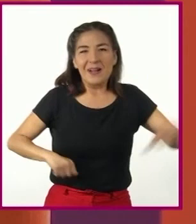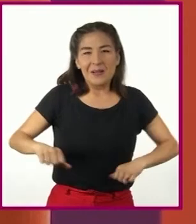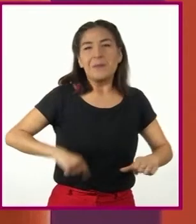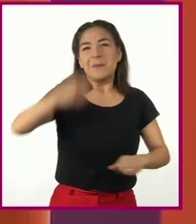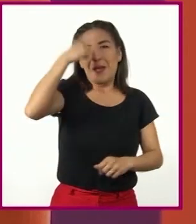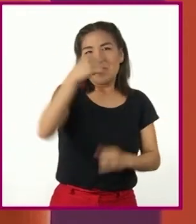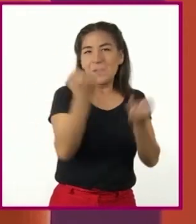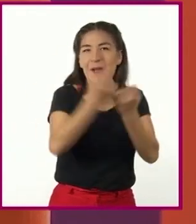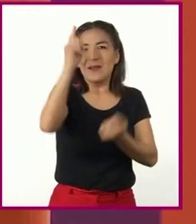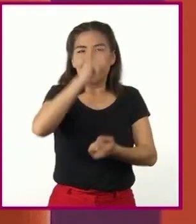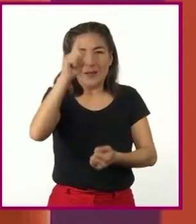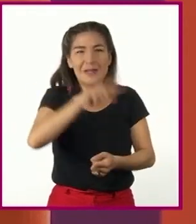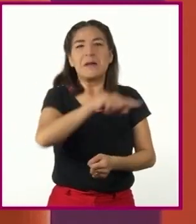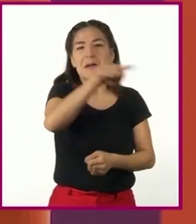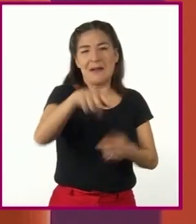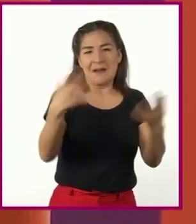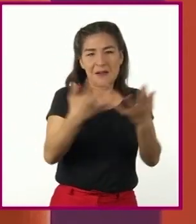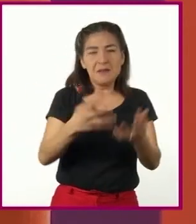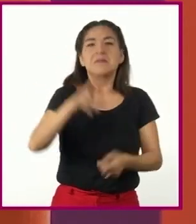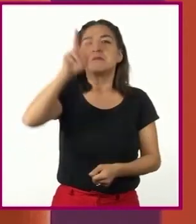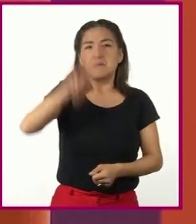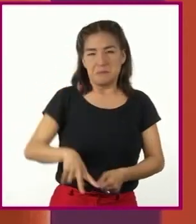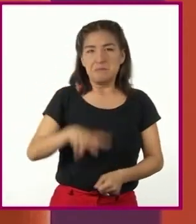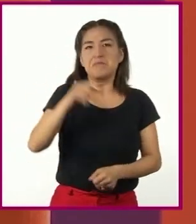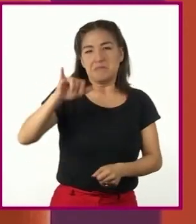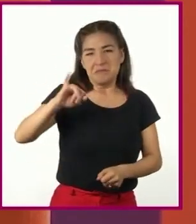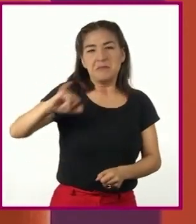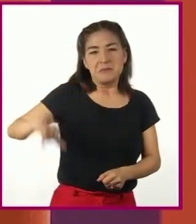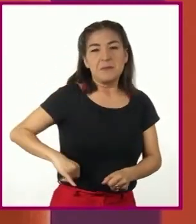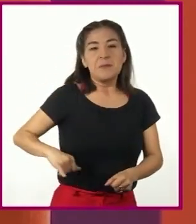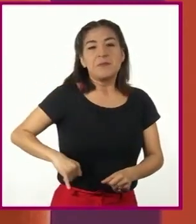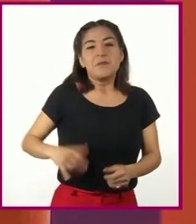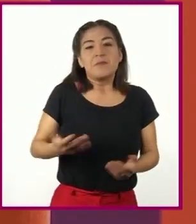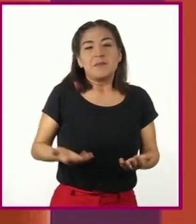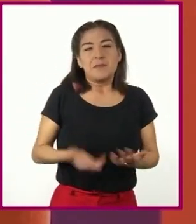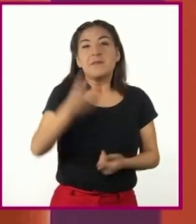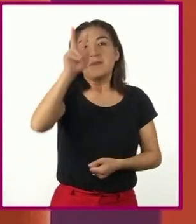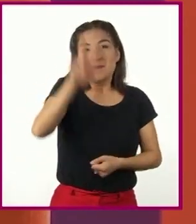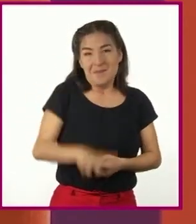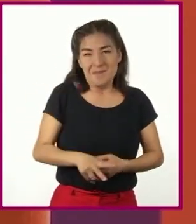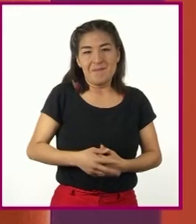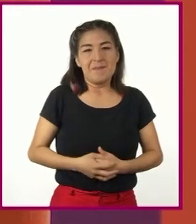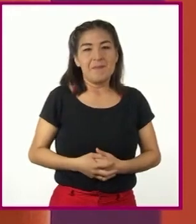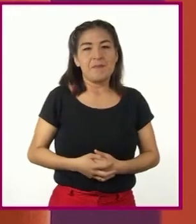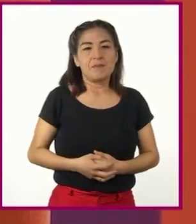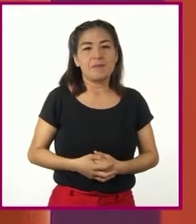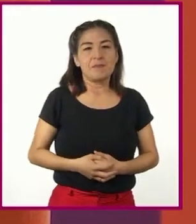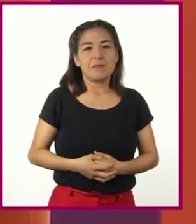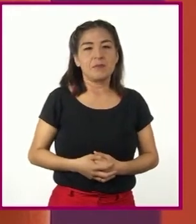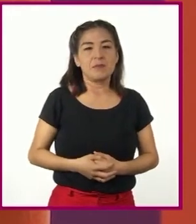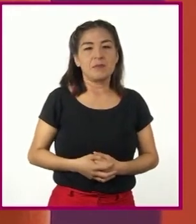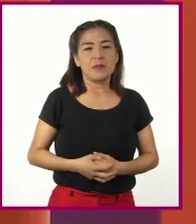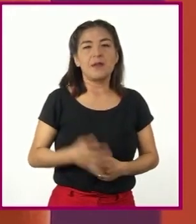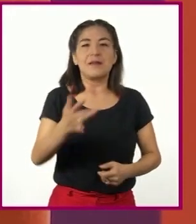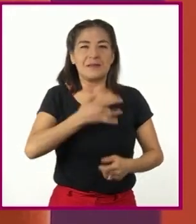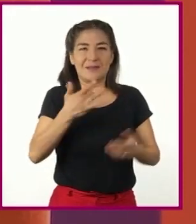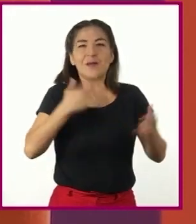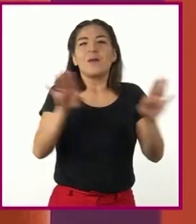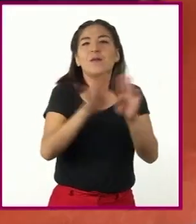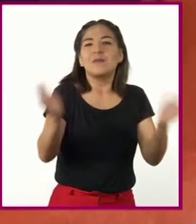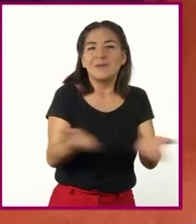recomendaciones que ustedes están haciendo y que son muy interesantes, Realmente sí te motiva